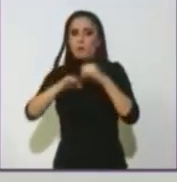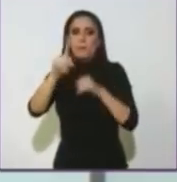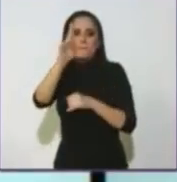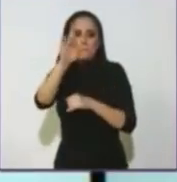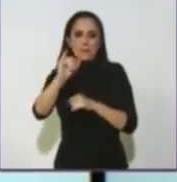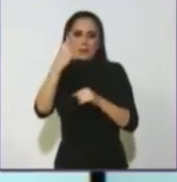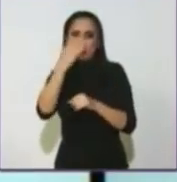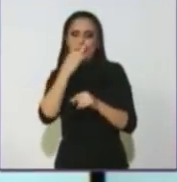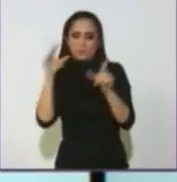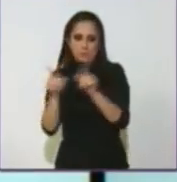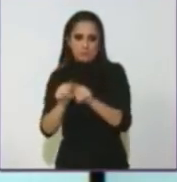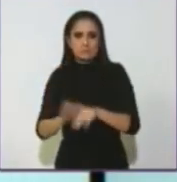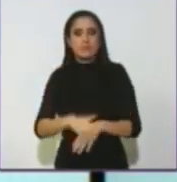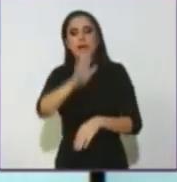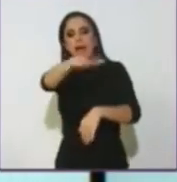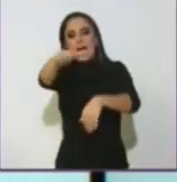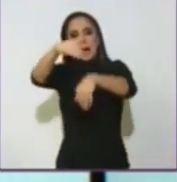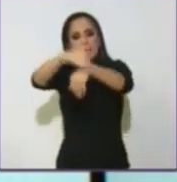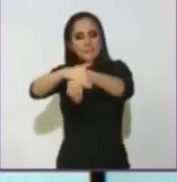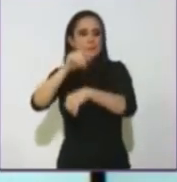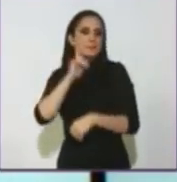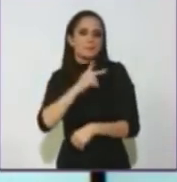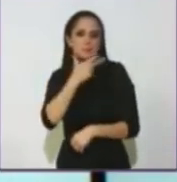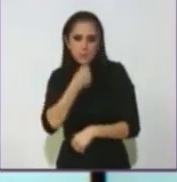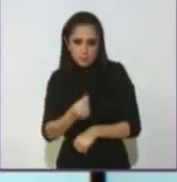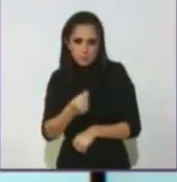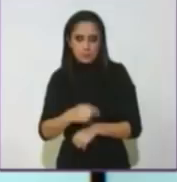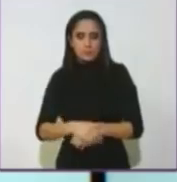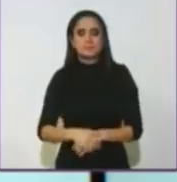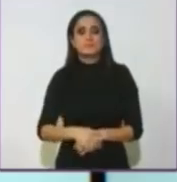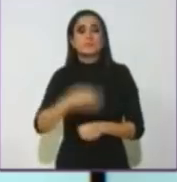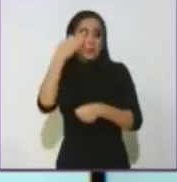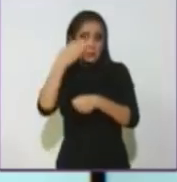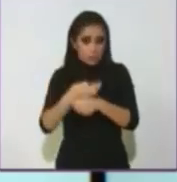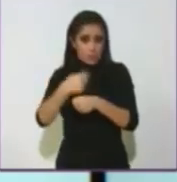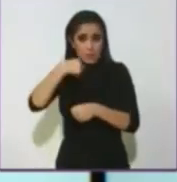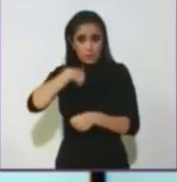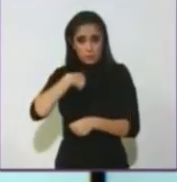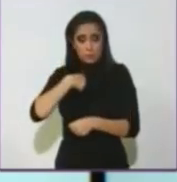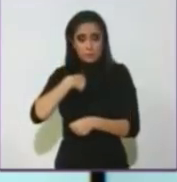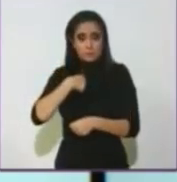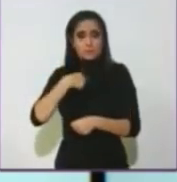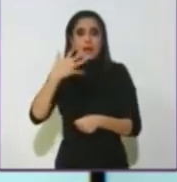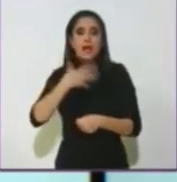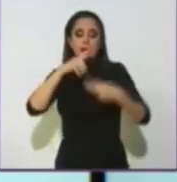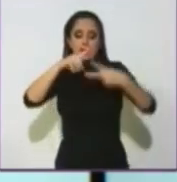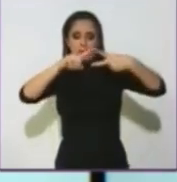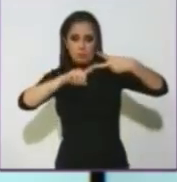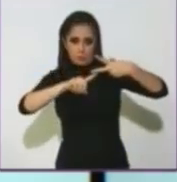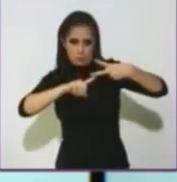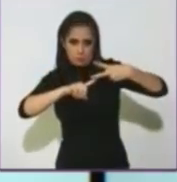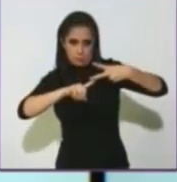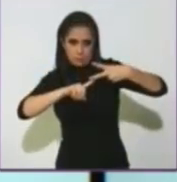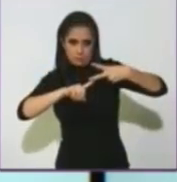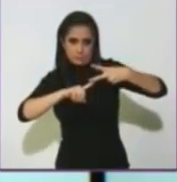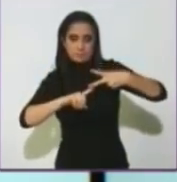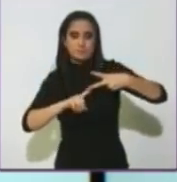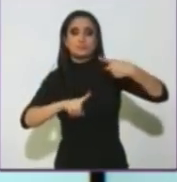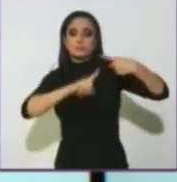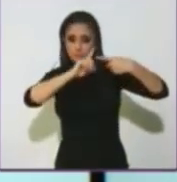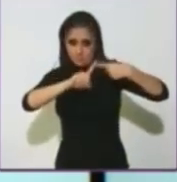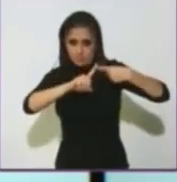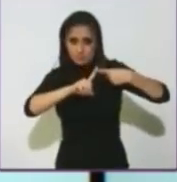mikel amigas y amigas nos enfrentamos hoy ante dos opciones una